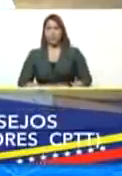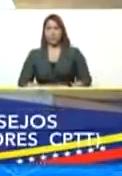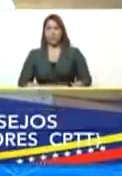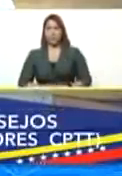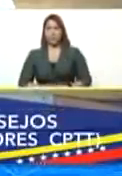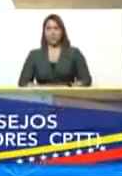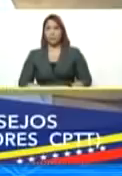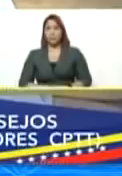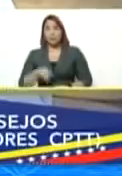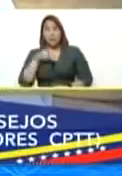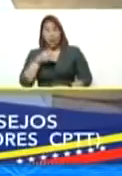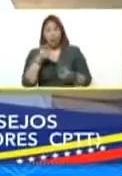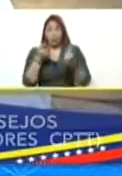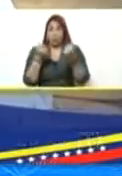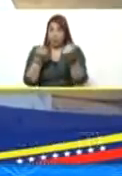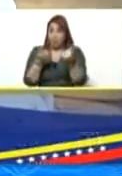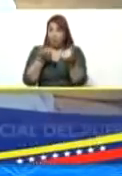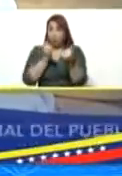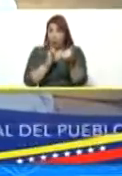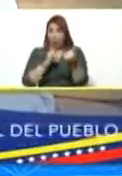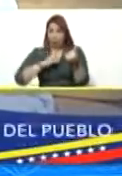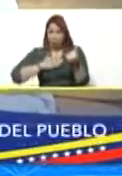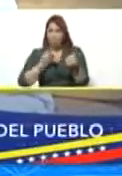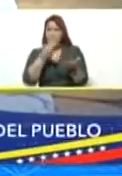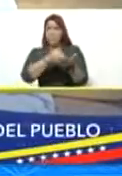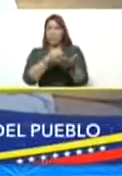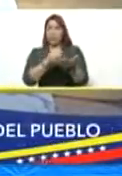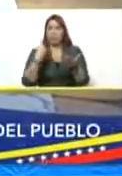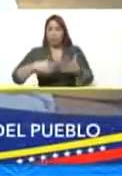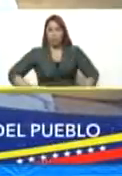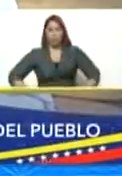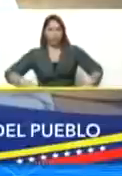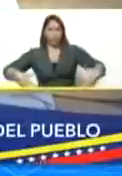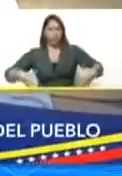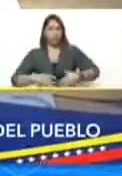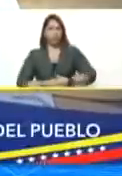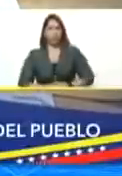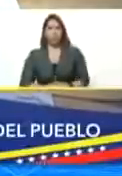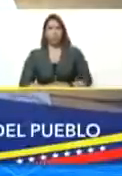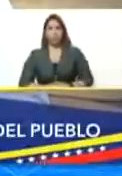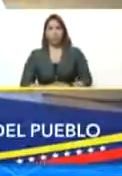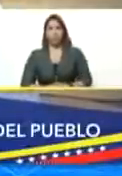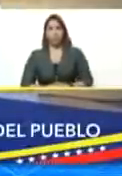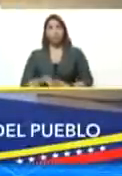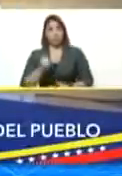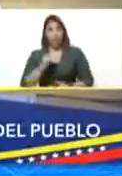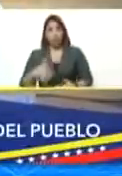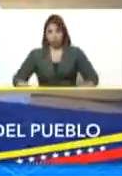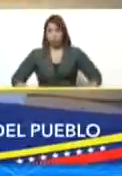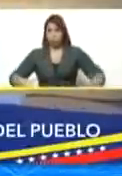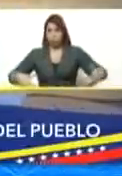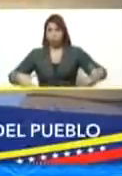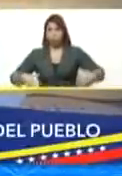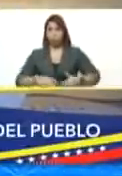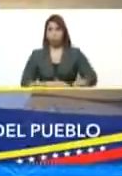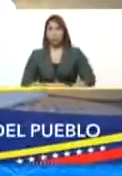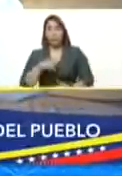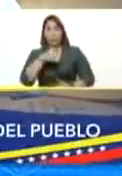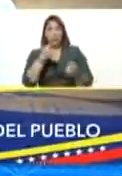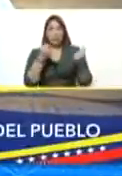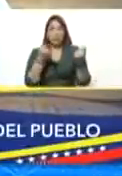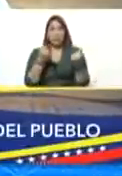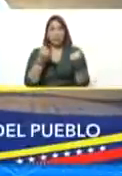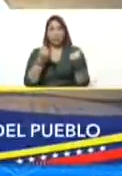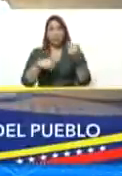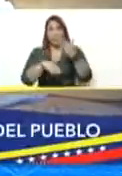Y ese dinerito que viene ahí, que ellos pueden pagar porque tienen bastante, la artillería, ellos tienen platica. Ese dinerito que